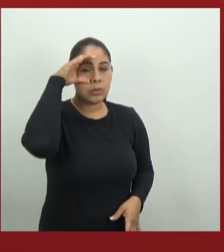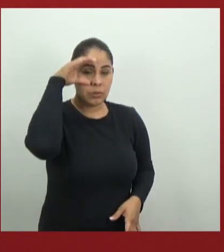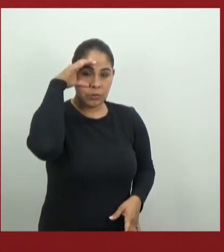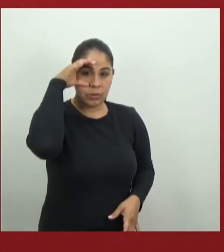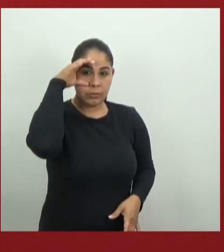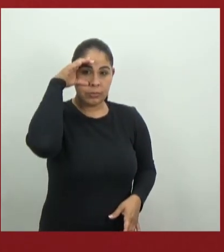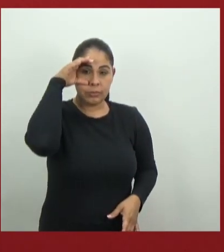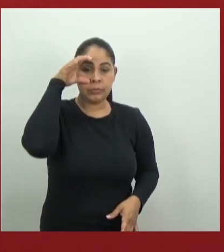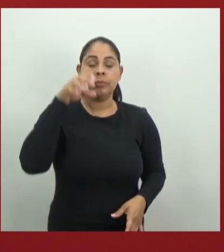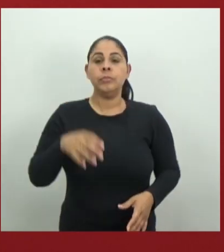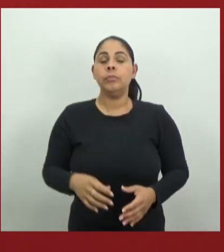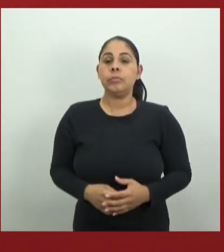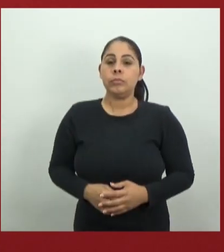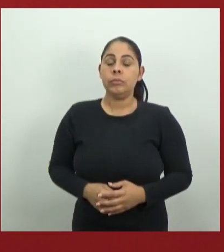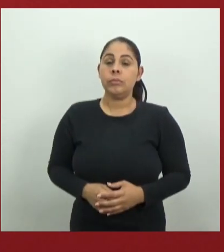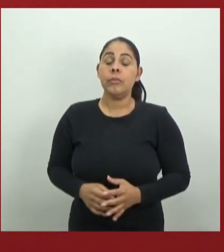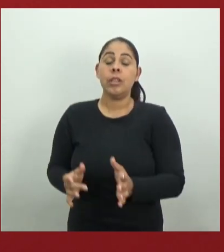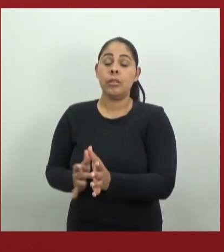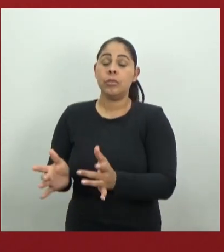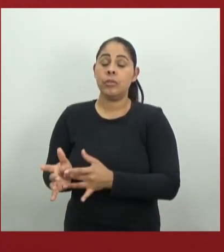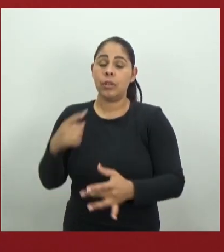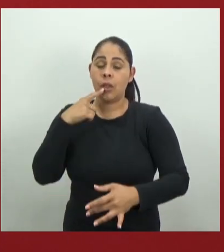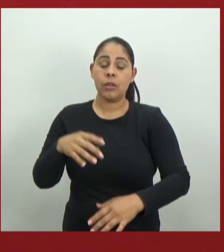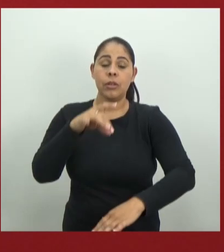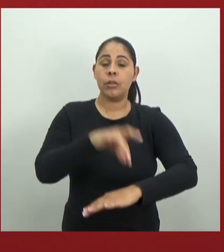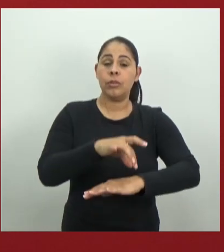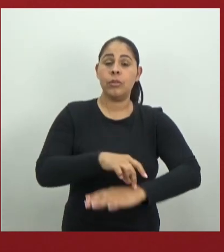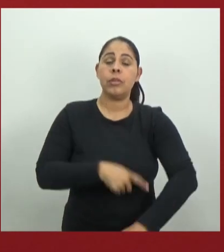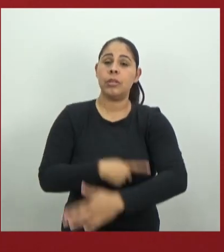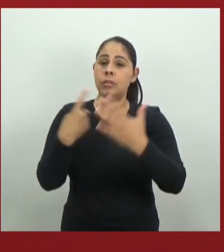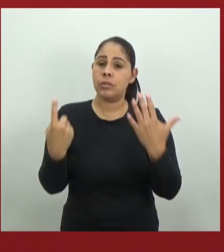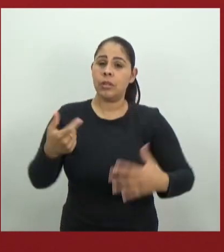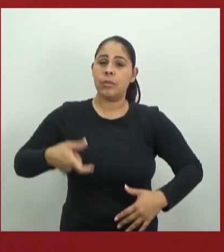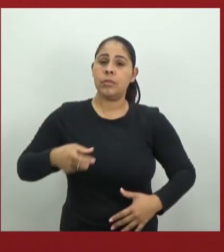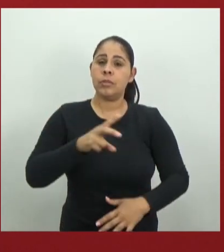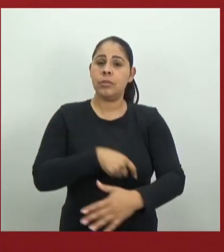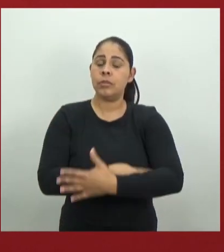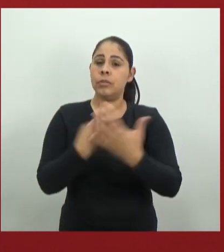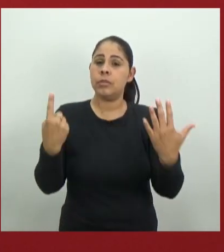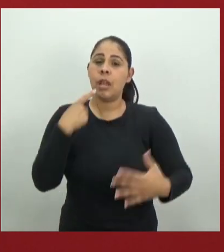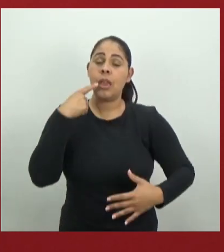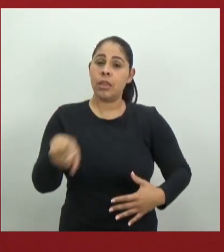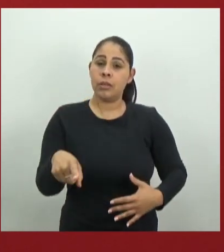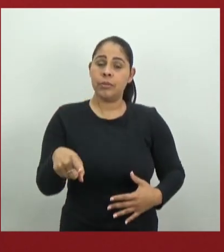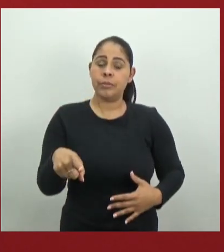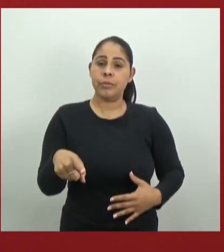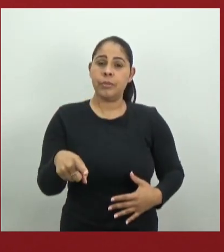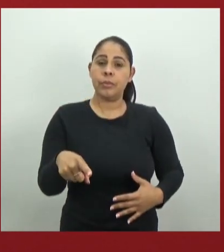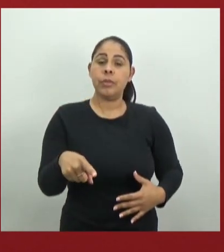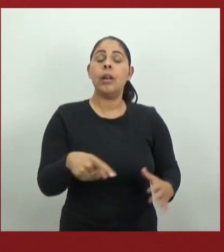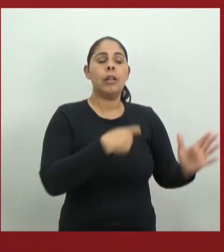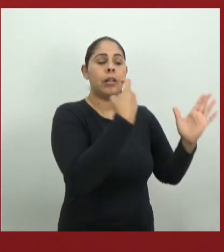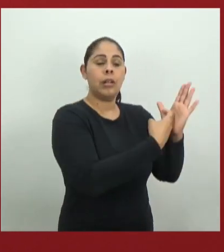Jesucristo dijo en Lucas 16, versículo 16, que la ley, representada